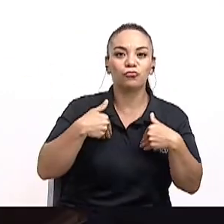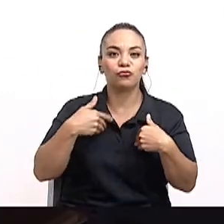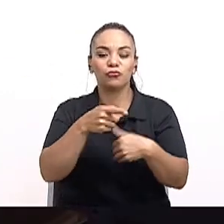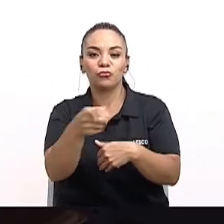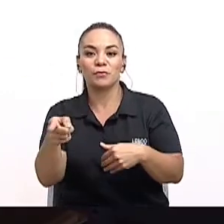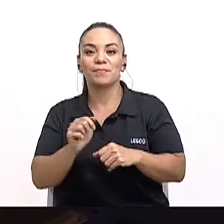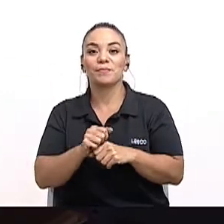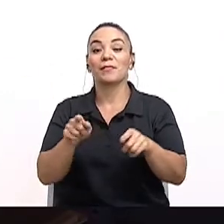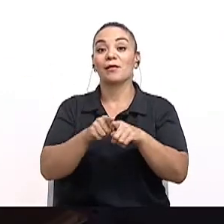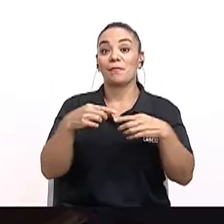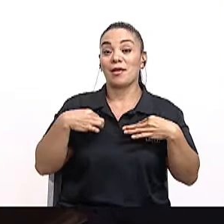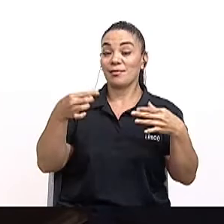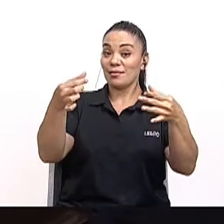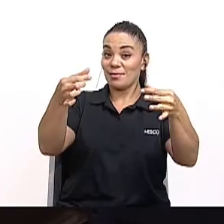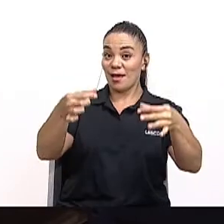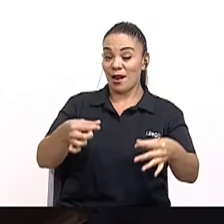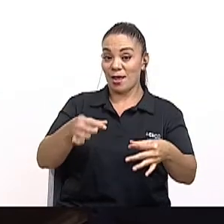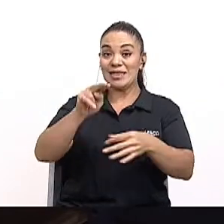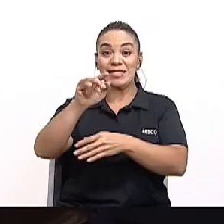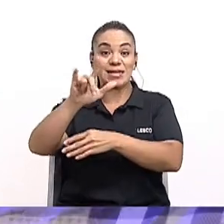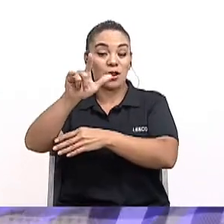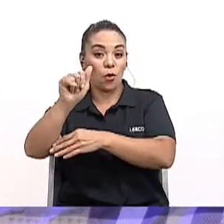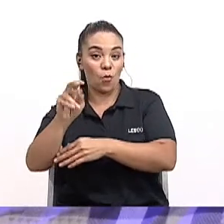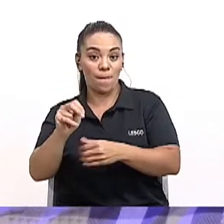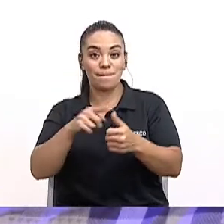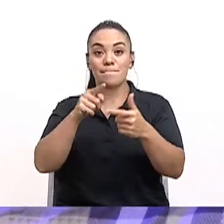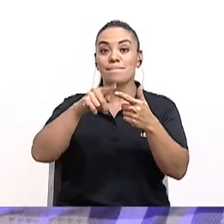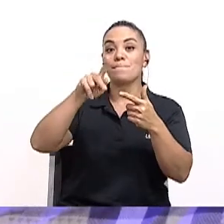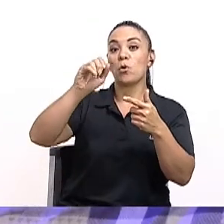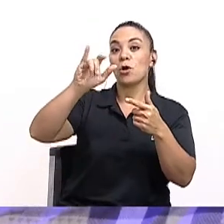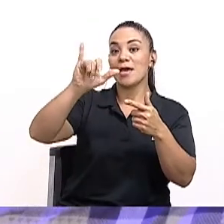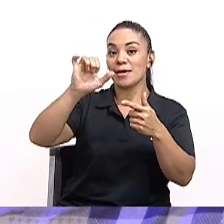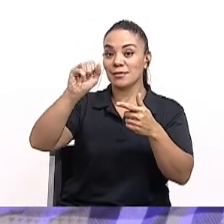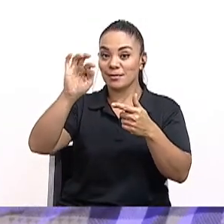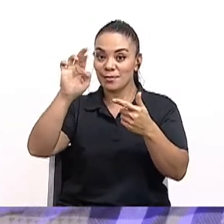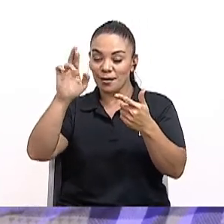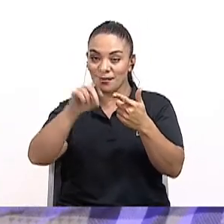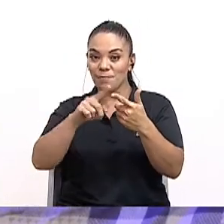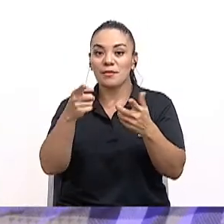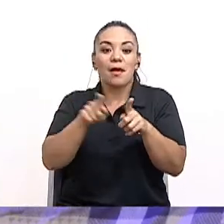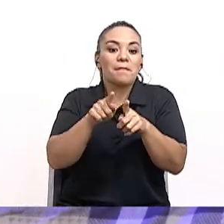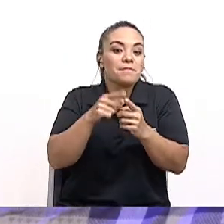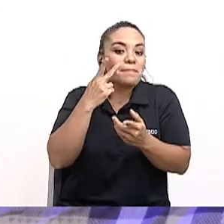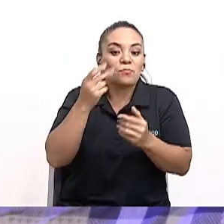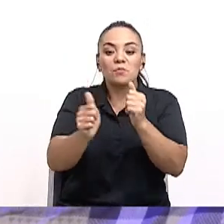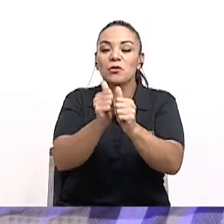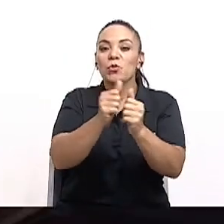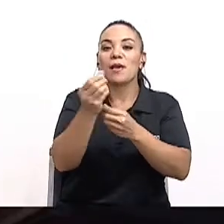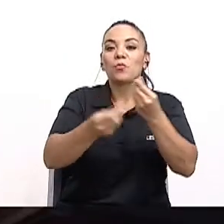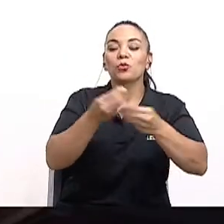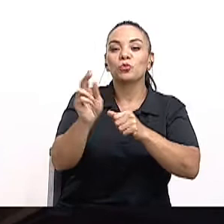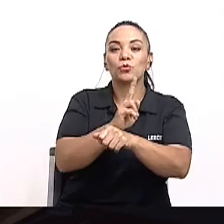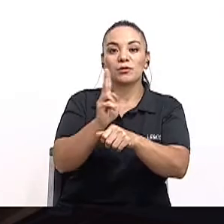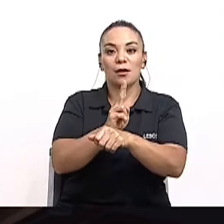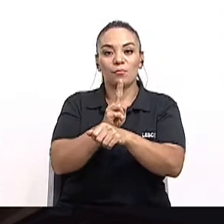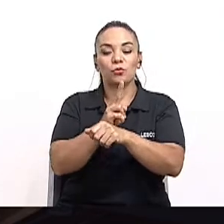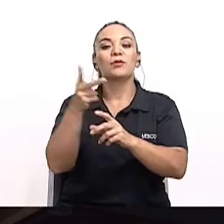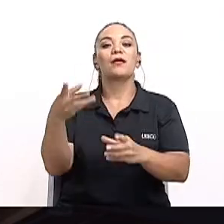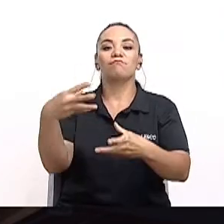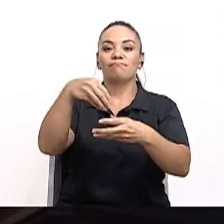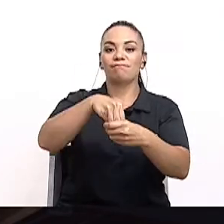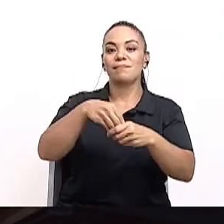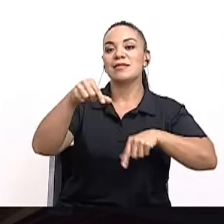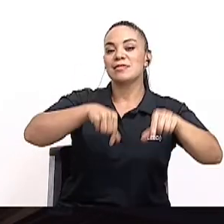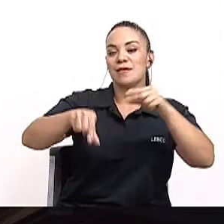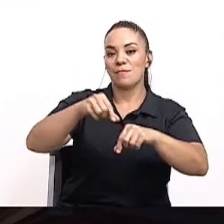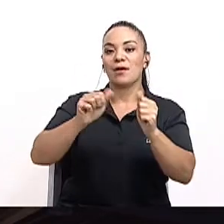o hasta las telas sintéticas como el nylon o el poliéster. Como podemos ver, la mayoría de productos que utilizamos implican la química